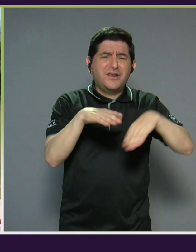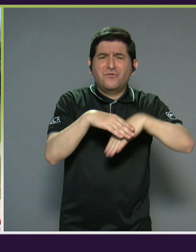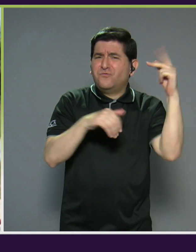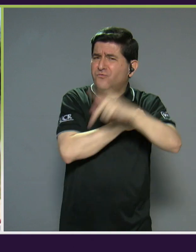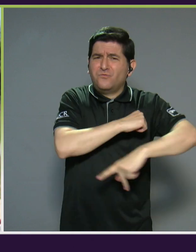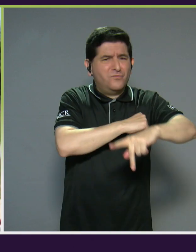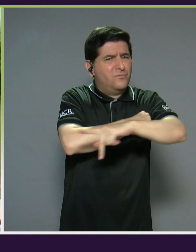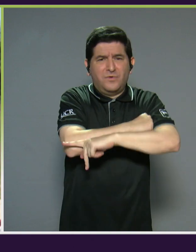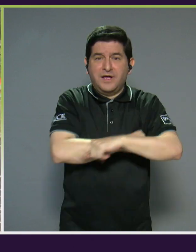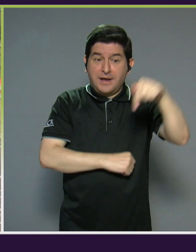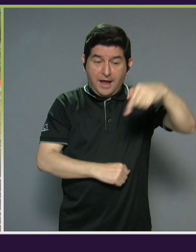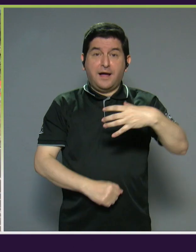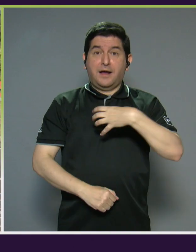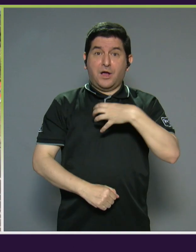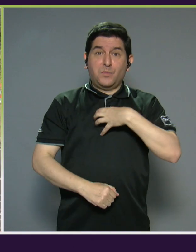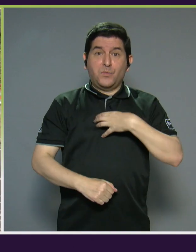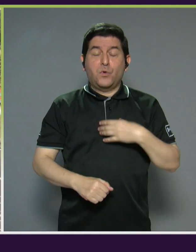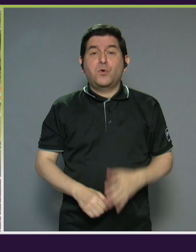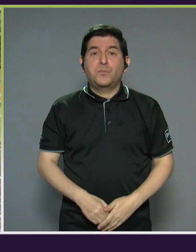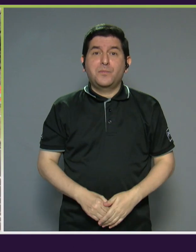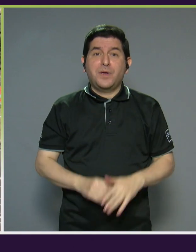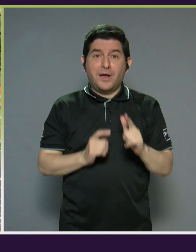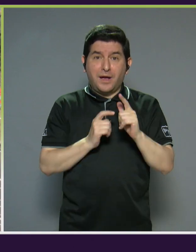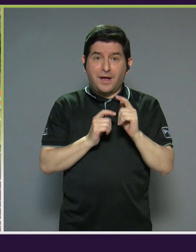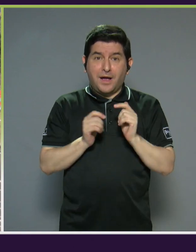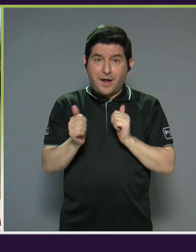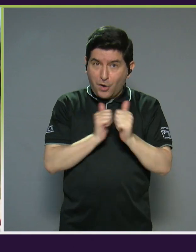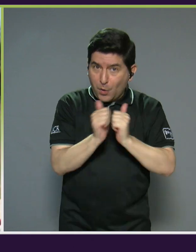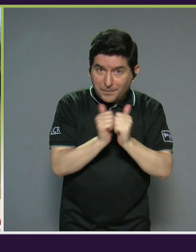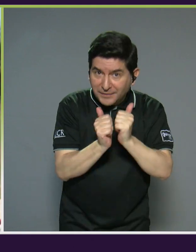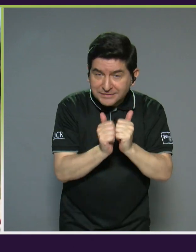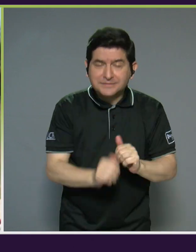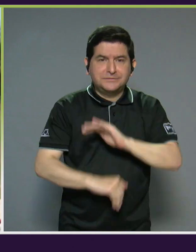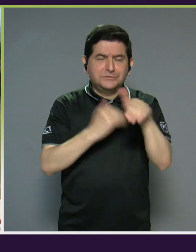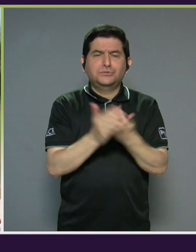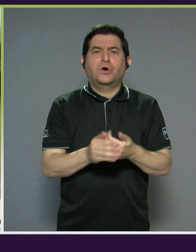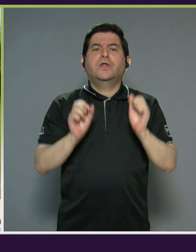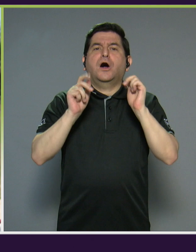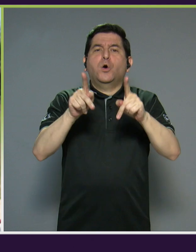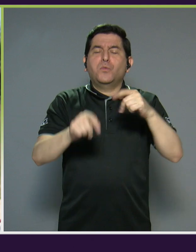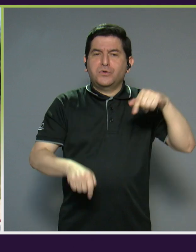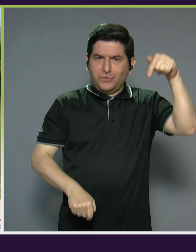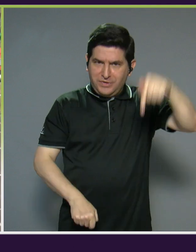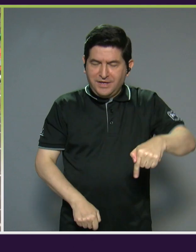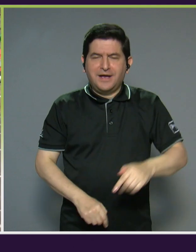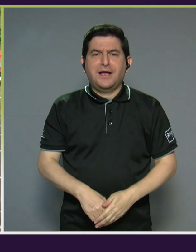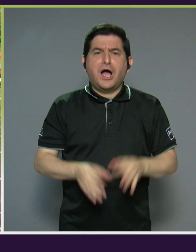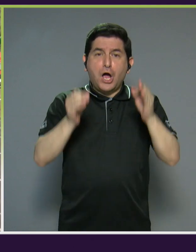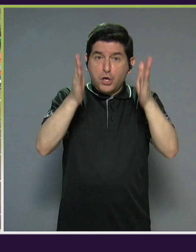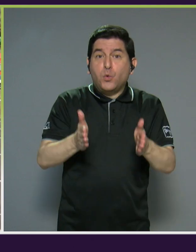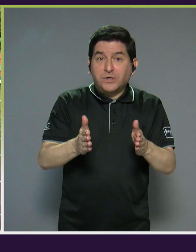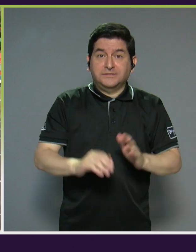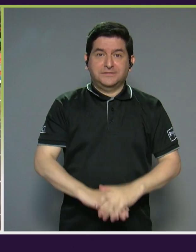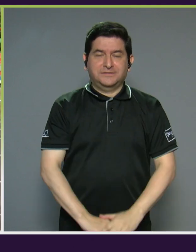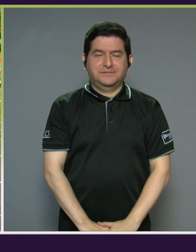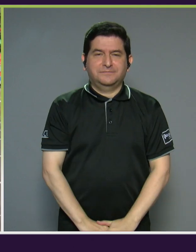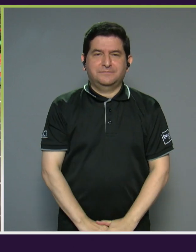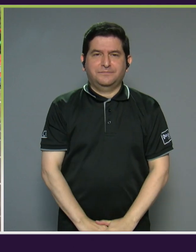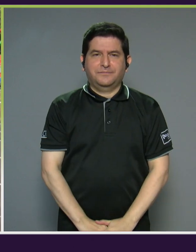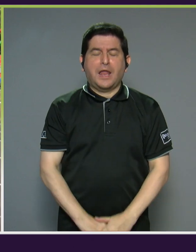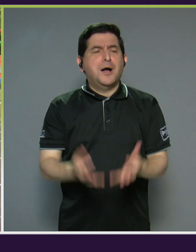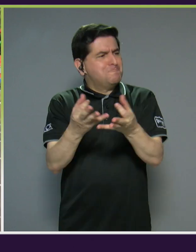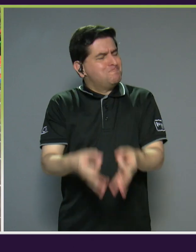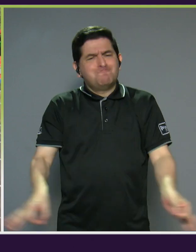país, sino que aquí tienen sus propios contrincantes, así tienen aquí todas las facilidades, jueces, todo esto. Mira, es